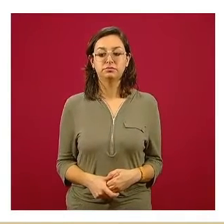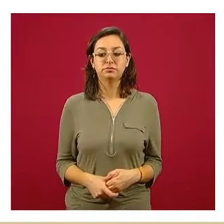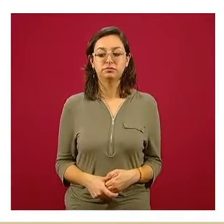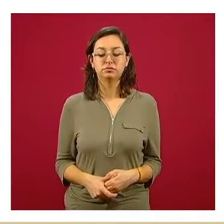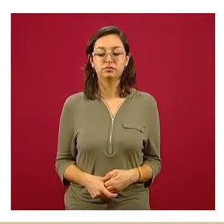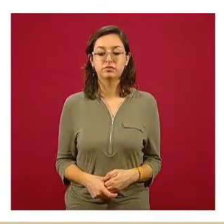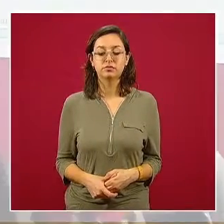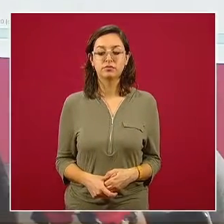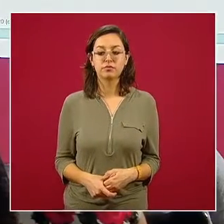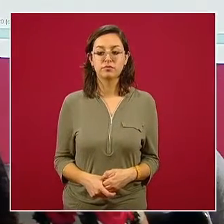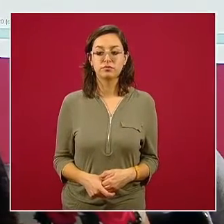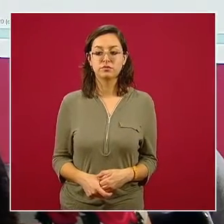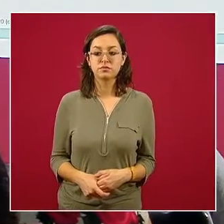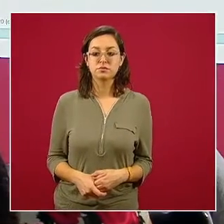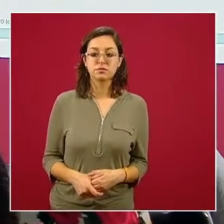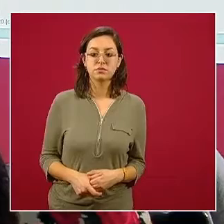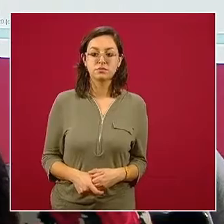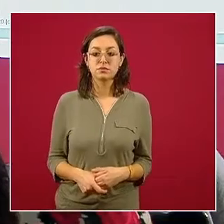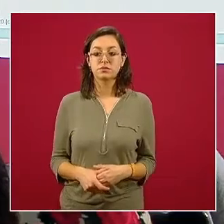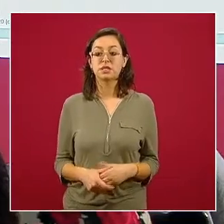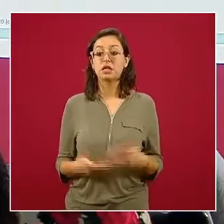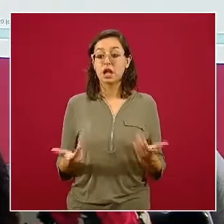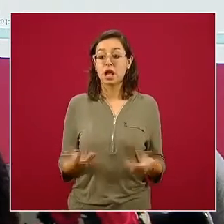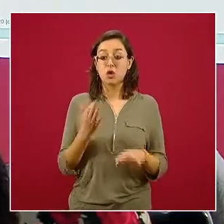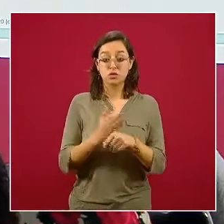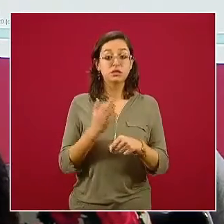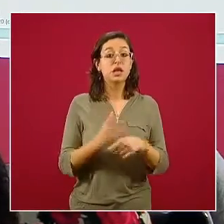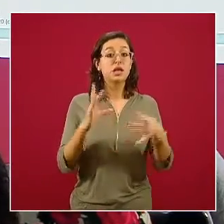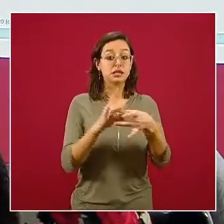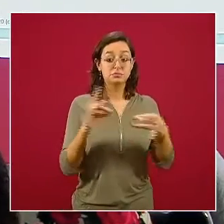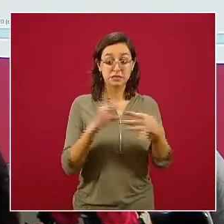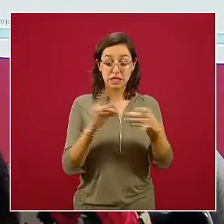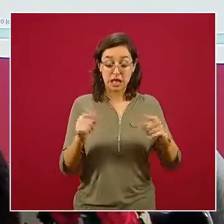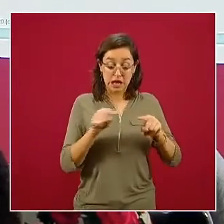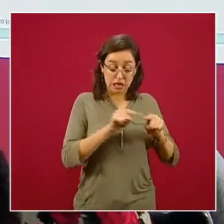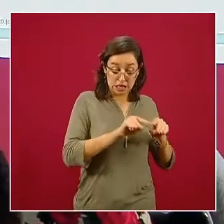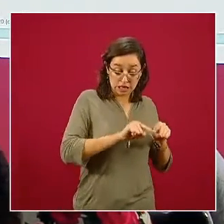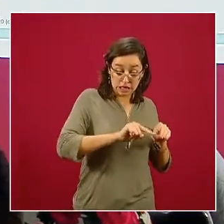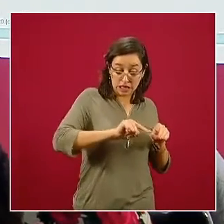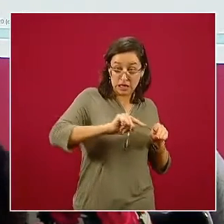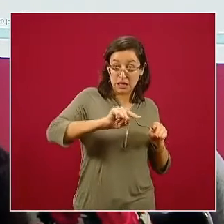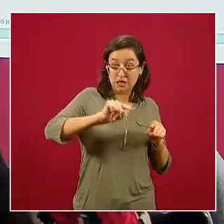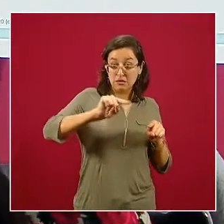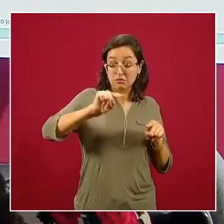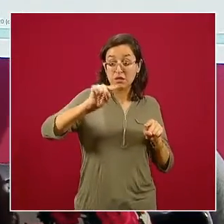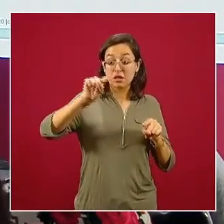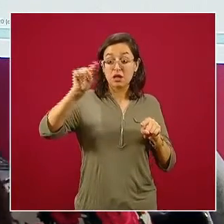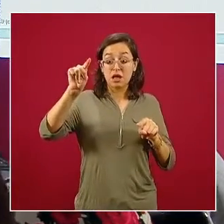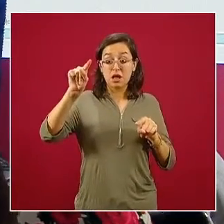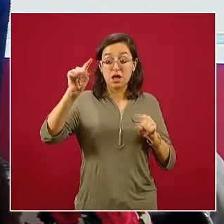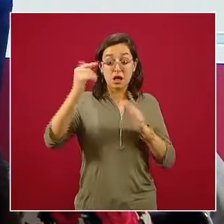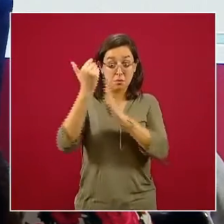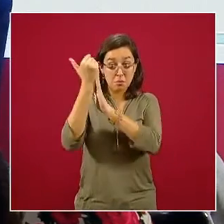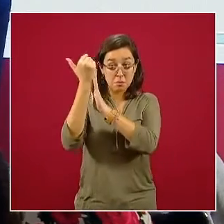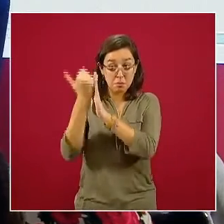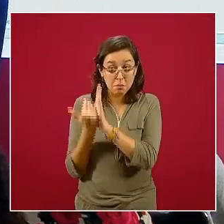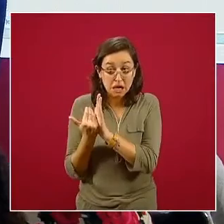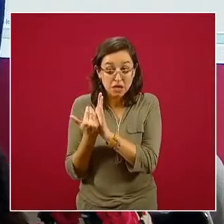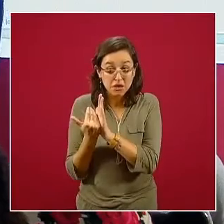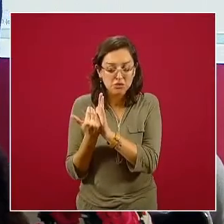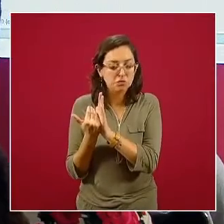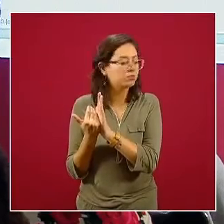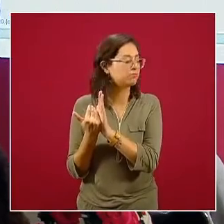de tiempo, esta curva nunca va a disminuir, nunca. Lo que puede hacer esta curva en un momento dado es cuando